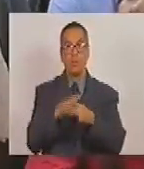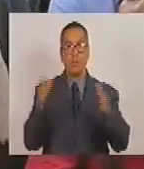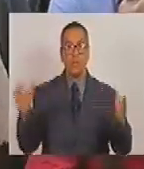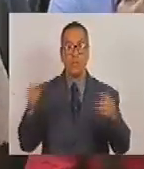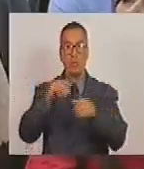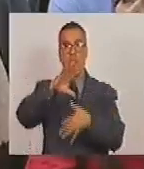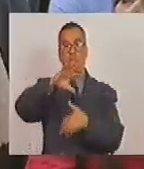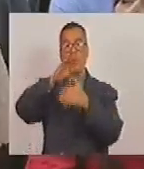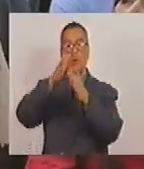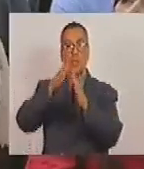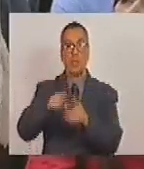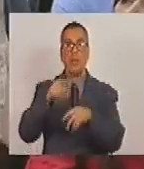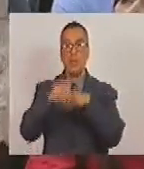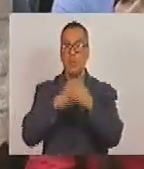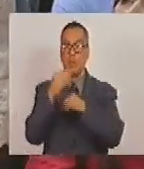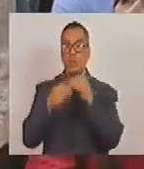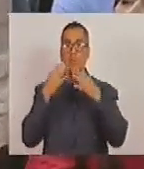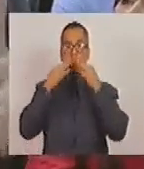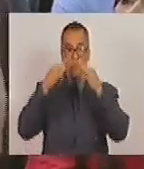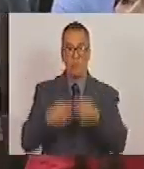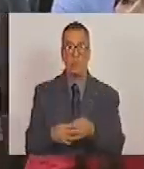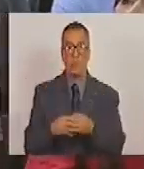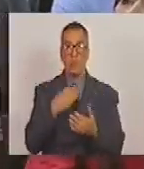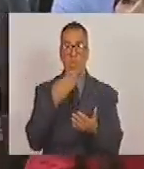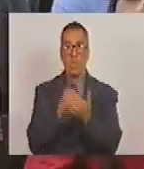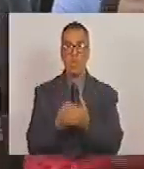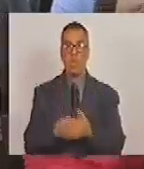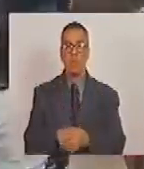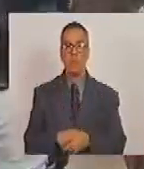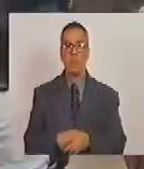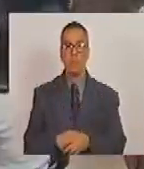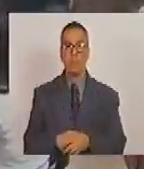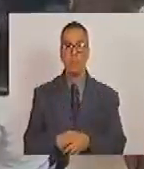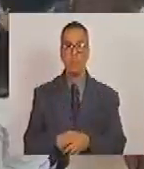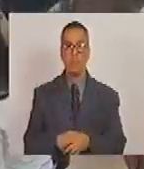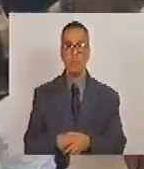y latinoamericana y hacerla verdadera. Muchas gracias.